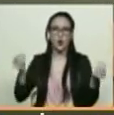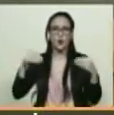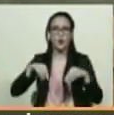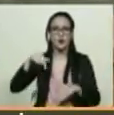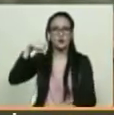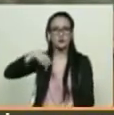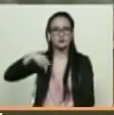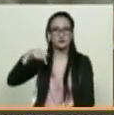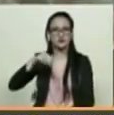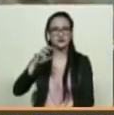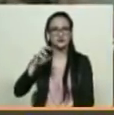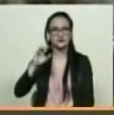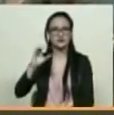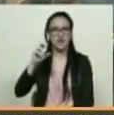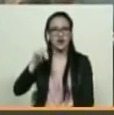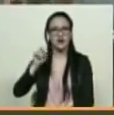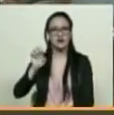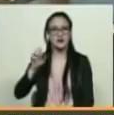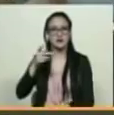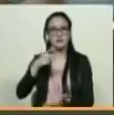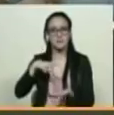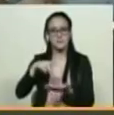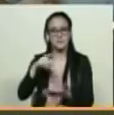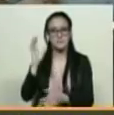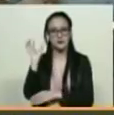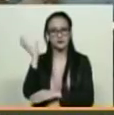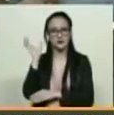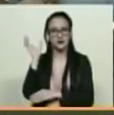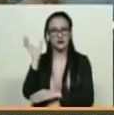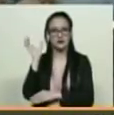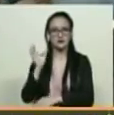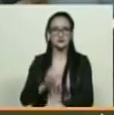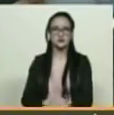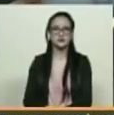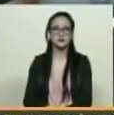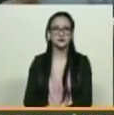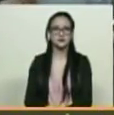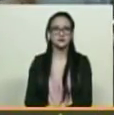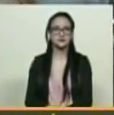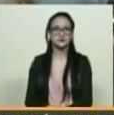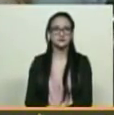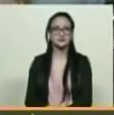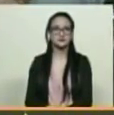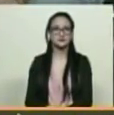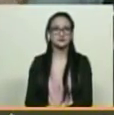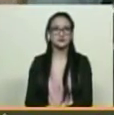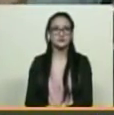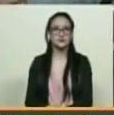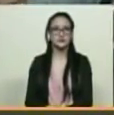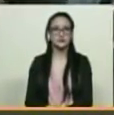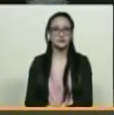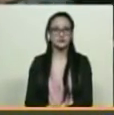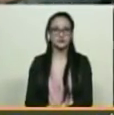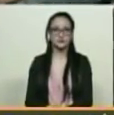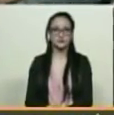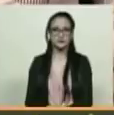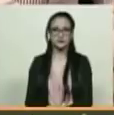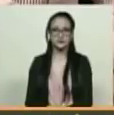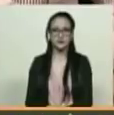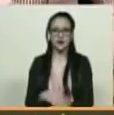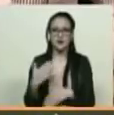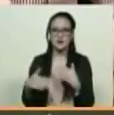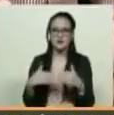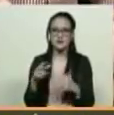sede del Consejo Nacional Electoral en Plaza Caracas. Para recapitular las condiciones en las que Venezuela ha llegado a este